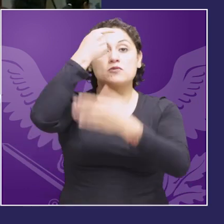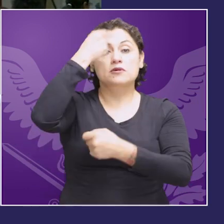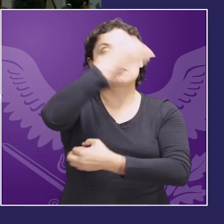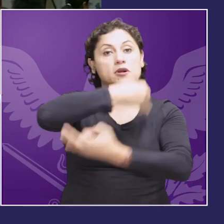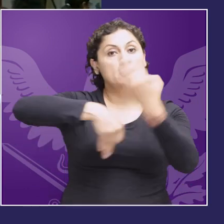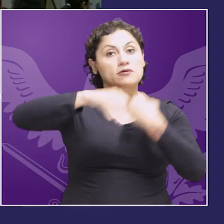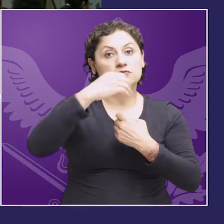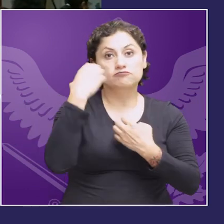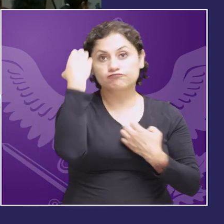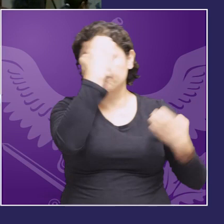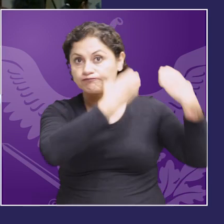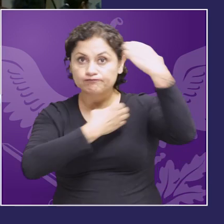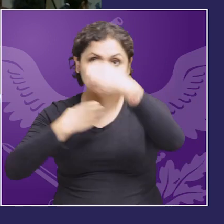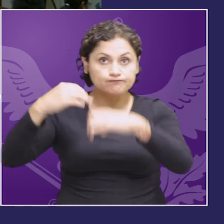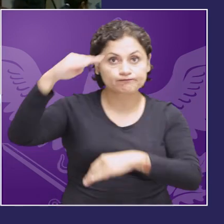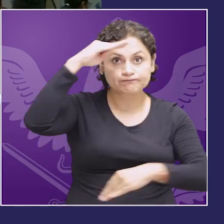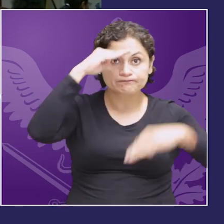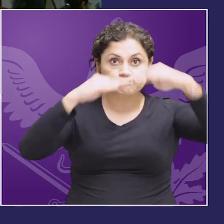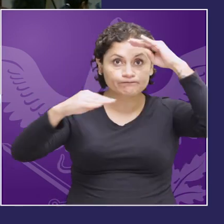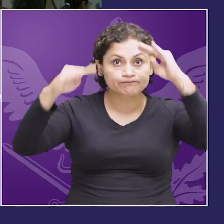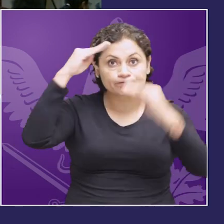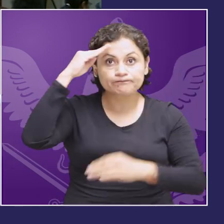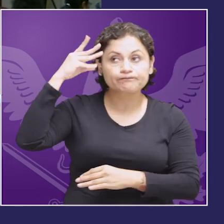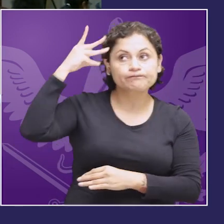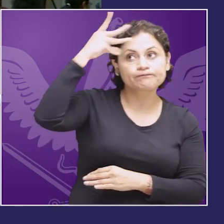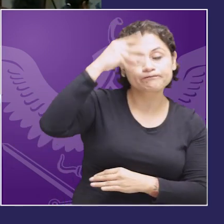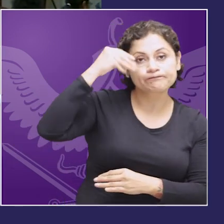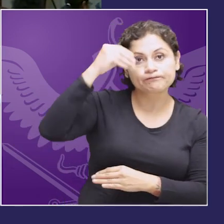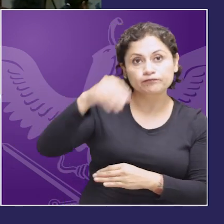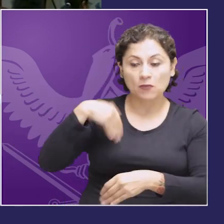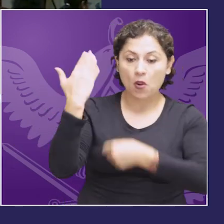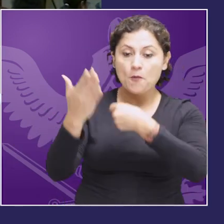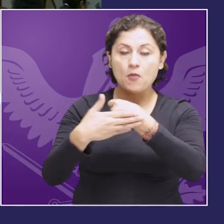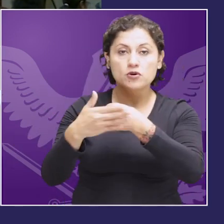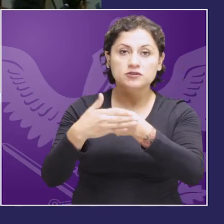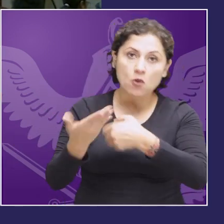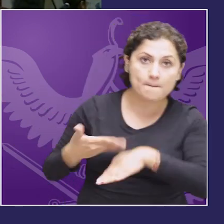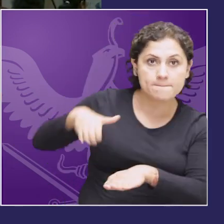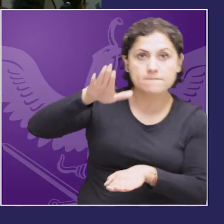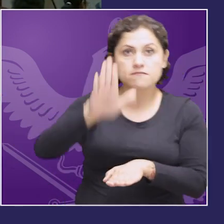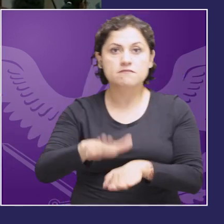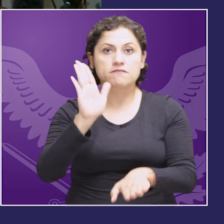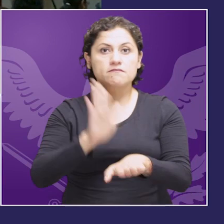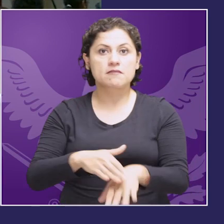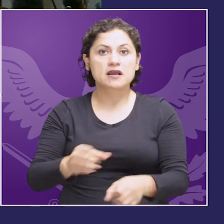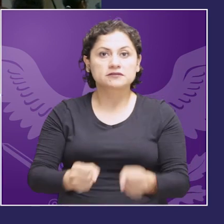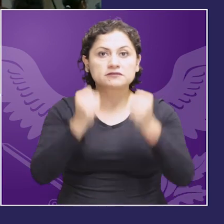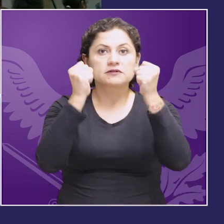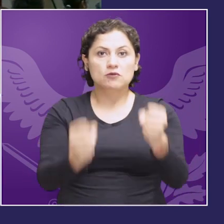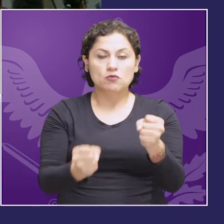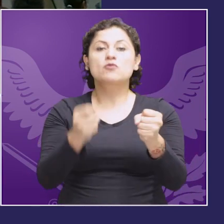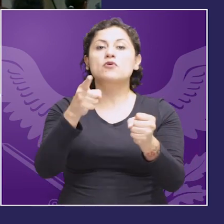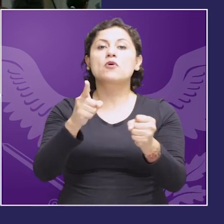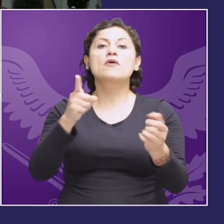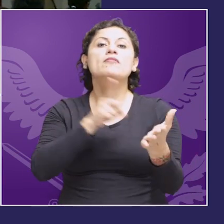y podamos seguir adelante en la garantía de un derecho a una vida libre de violencia y a la larga a una vida sin discriminación de ningún tipo.